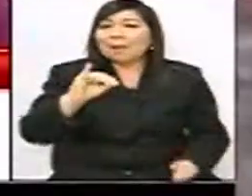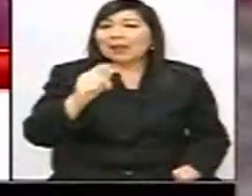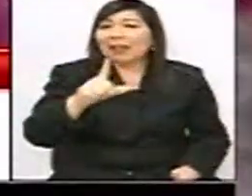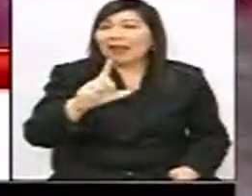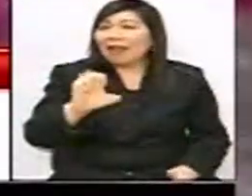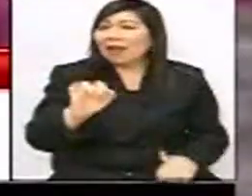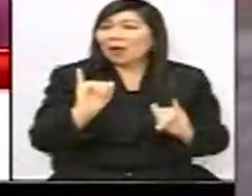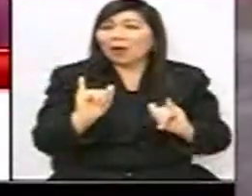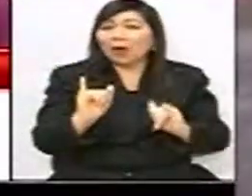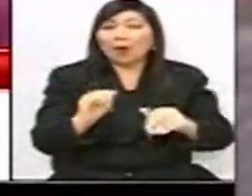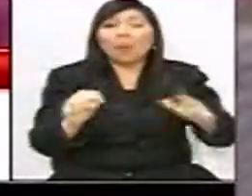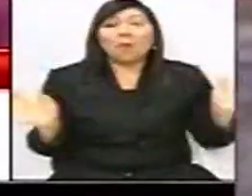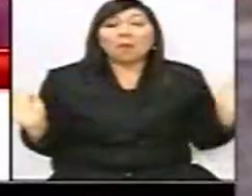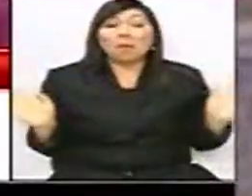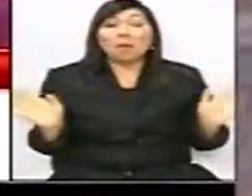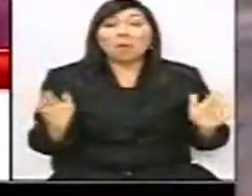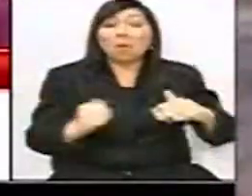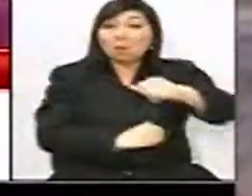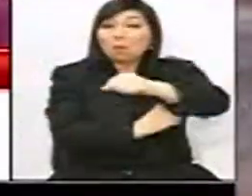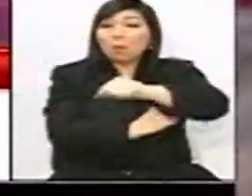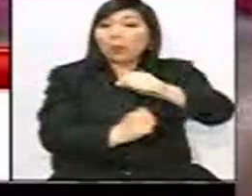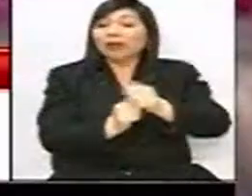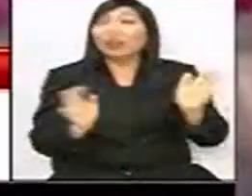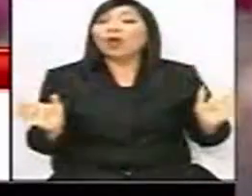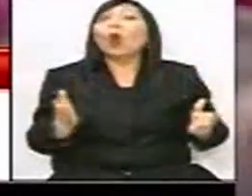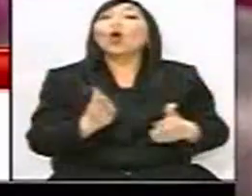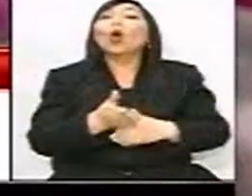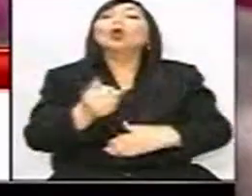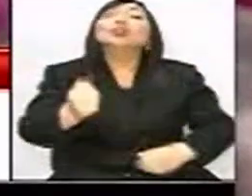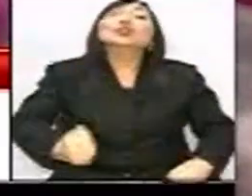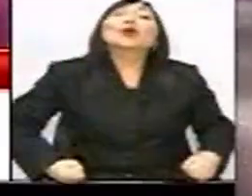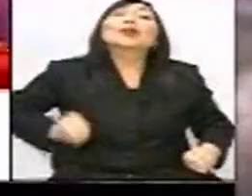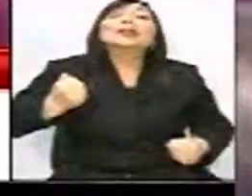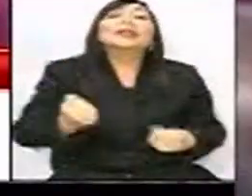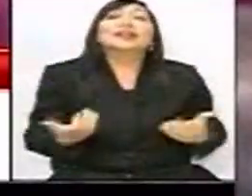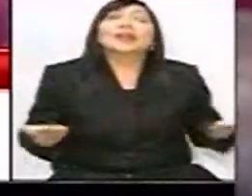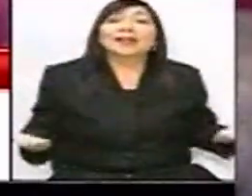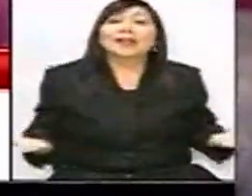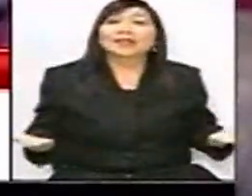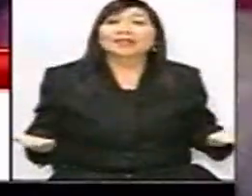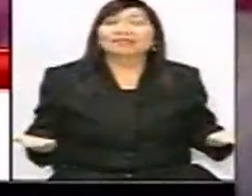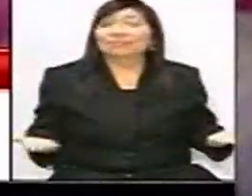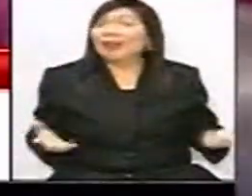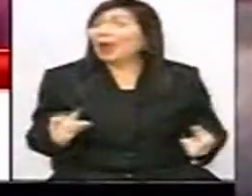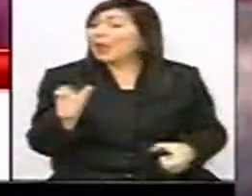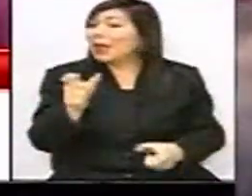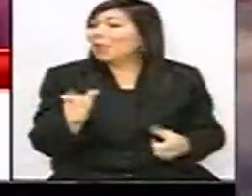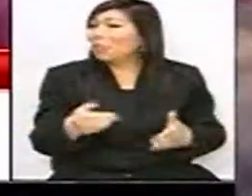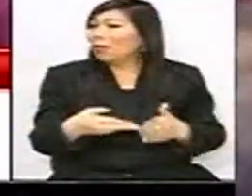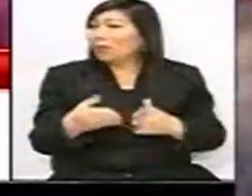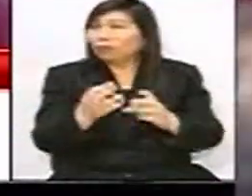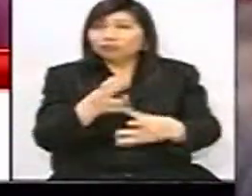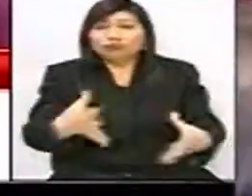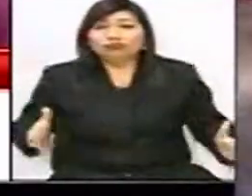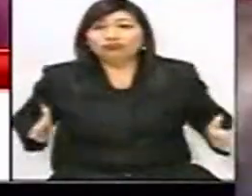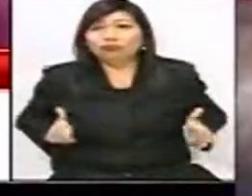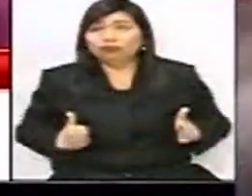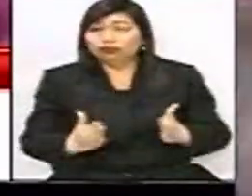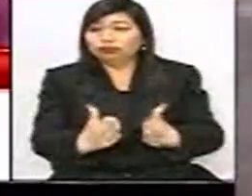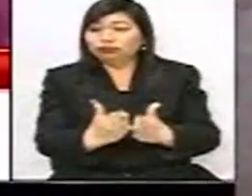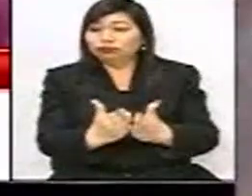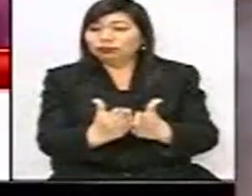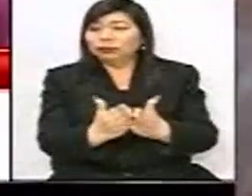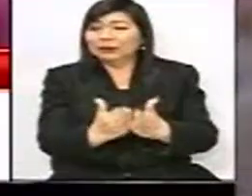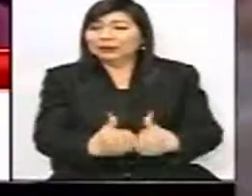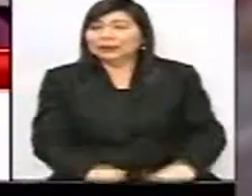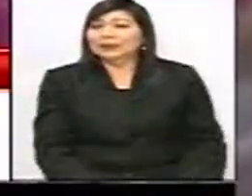Pralí en el puente de Los Ángeles. Y Chosica, ¿cómo vas a pasar por Chosica? O sea, la gente se va a embotellar, sus carros